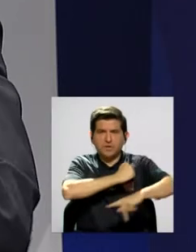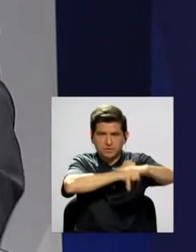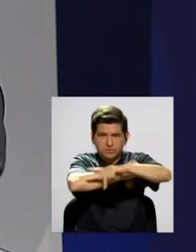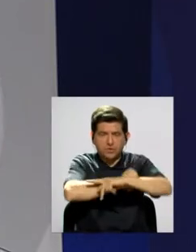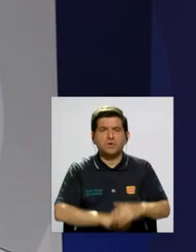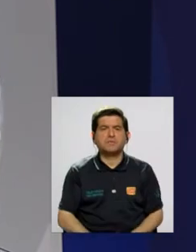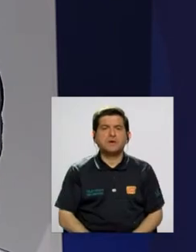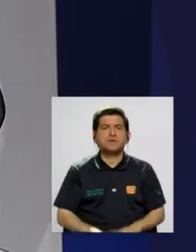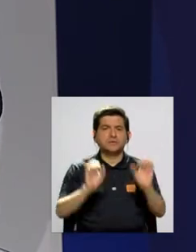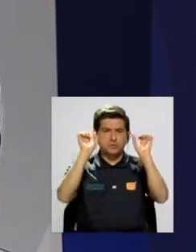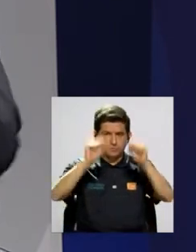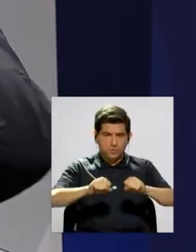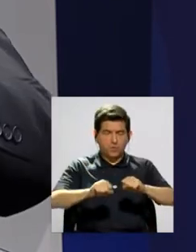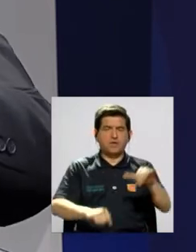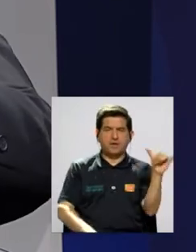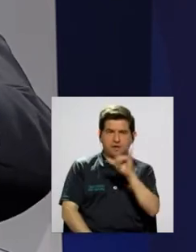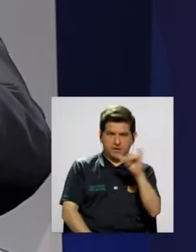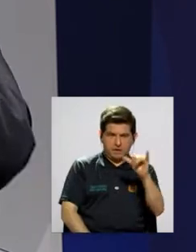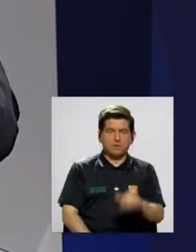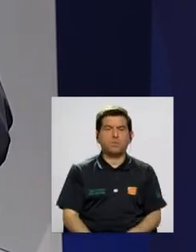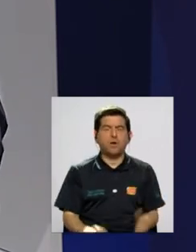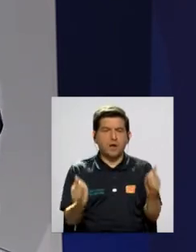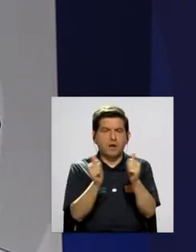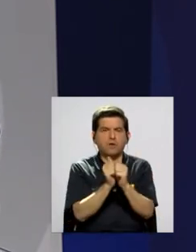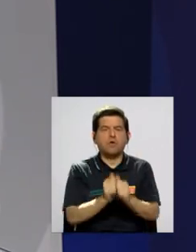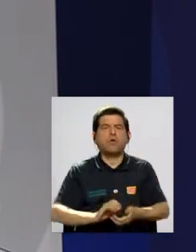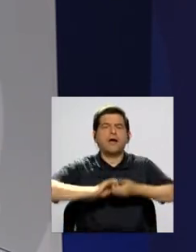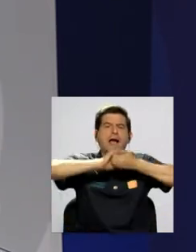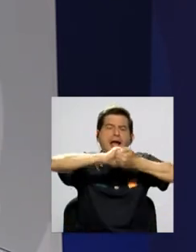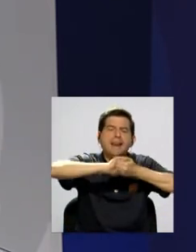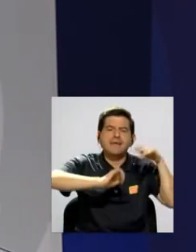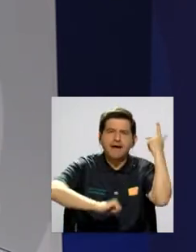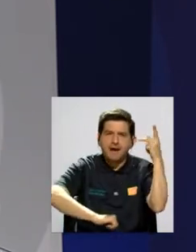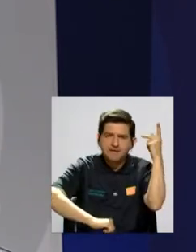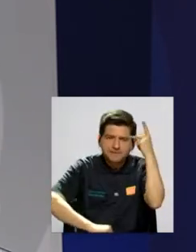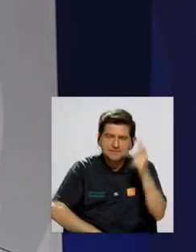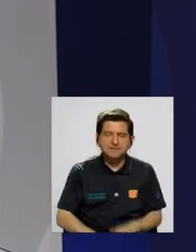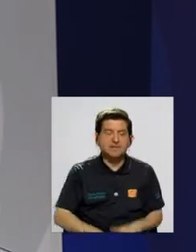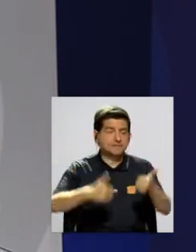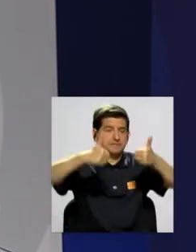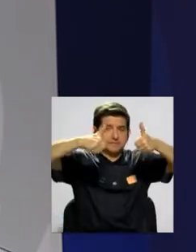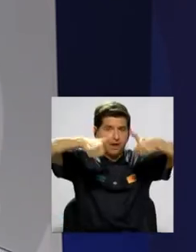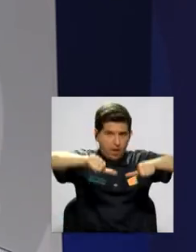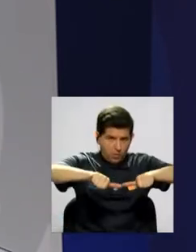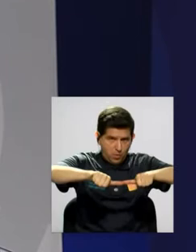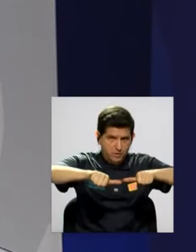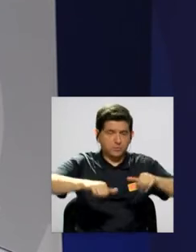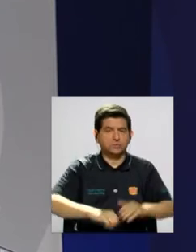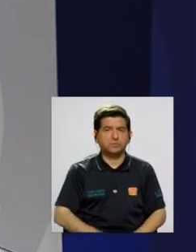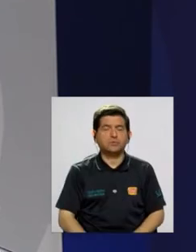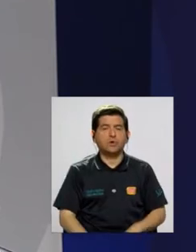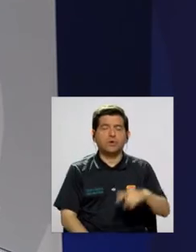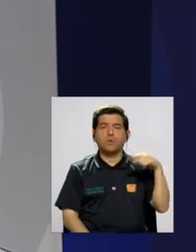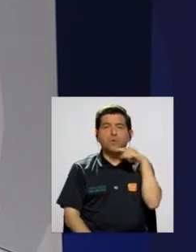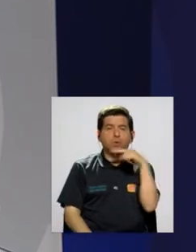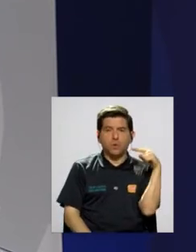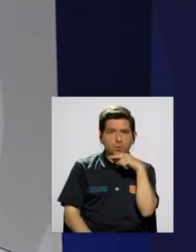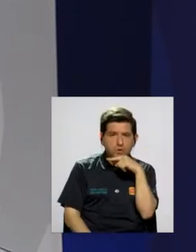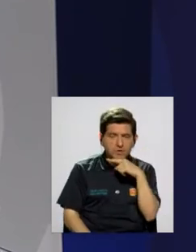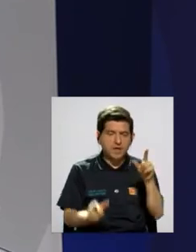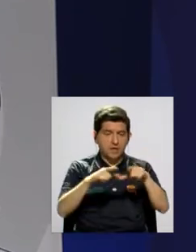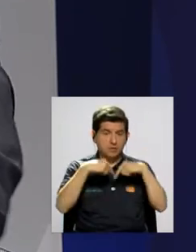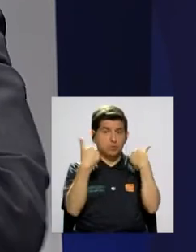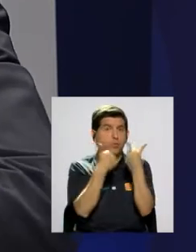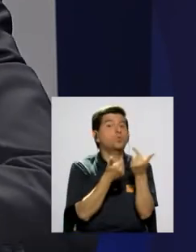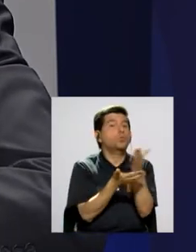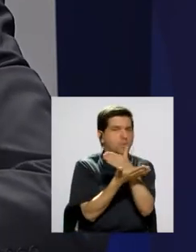ha logrado, junto con, por supuesto, las alianzas políticas, el pacto con el PUSC, un sector del